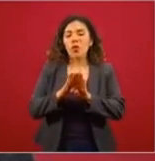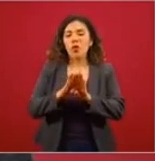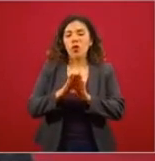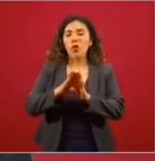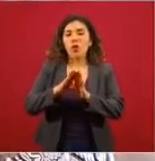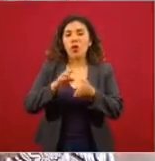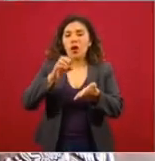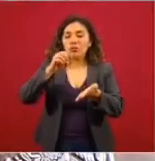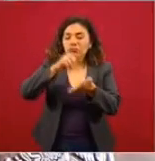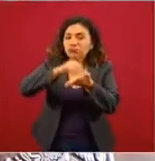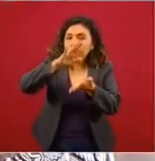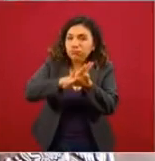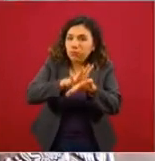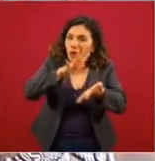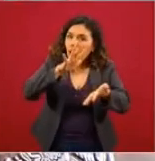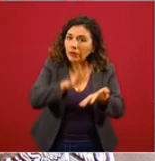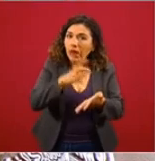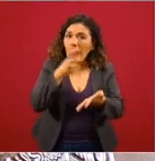entre otros,